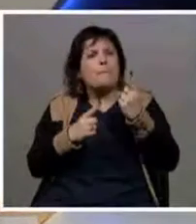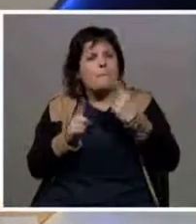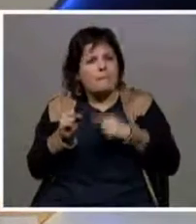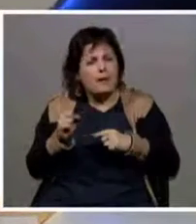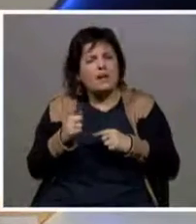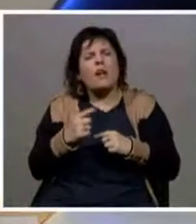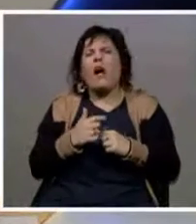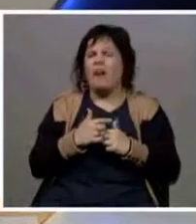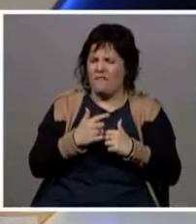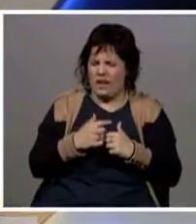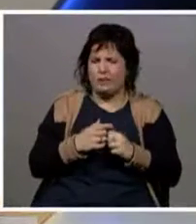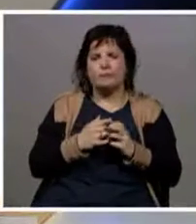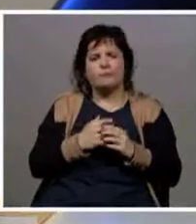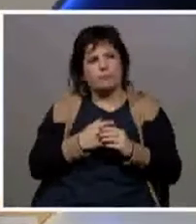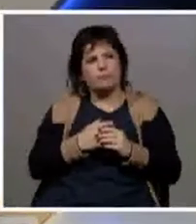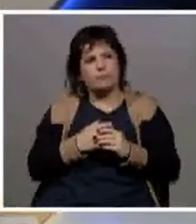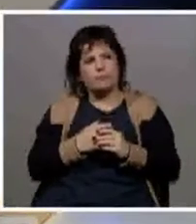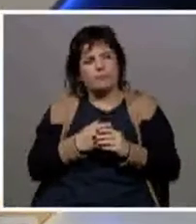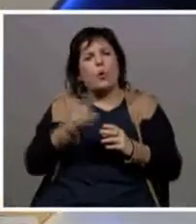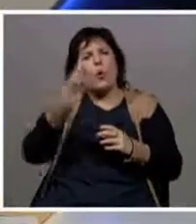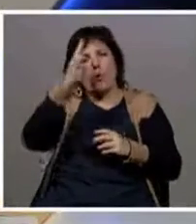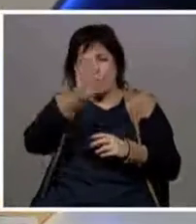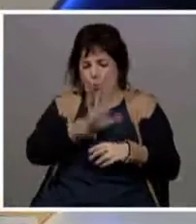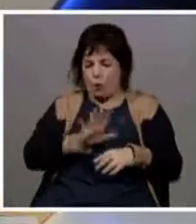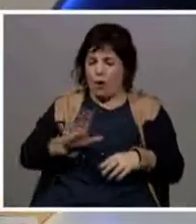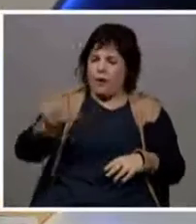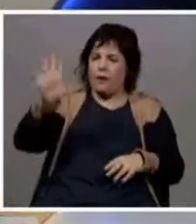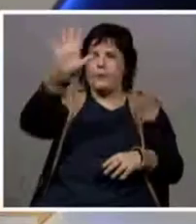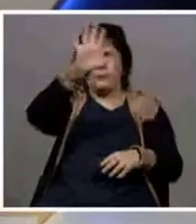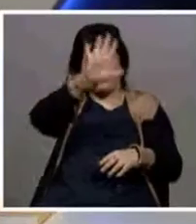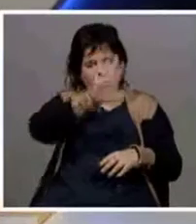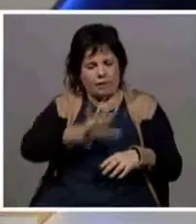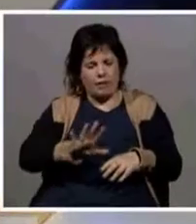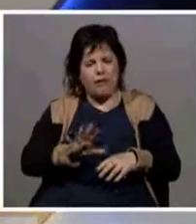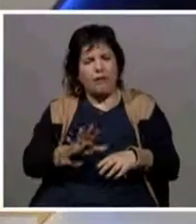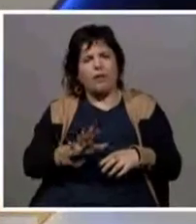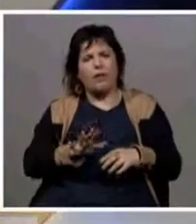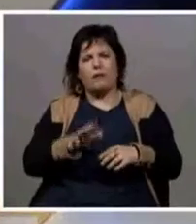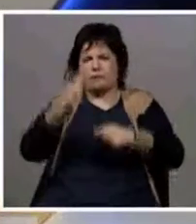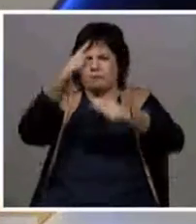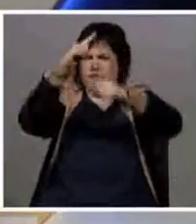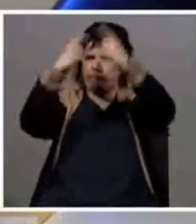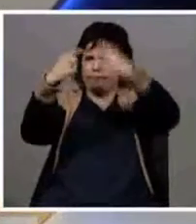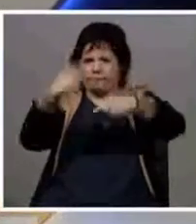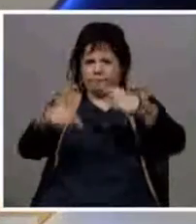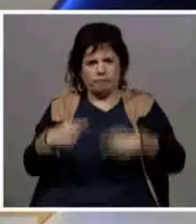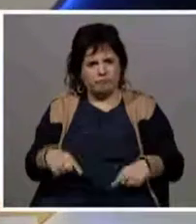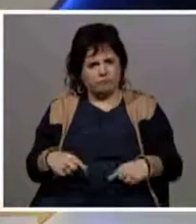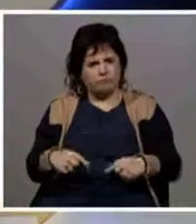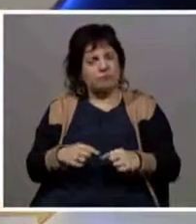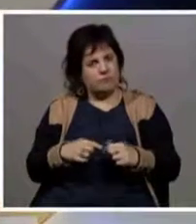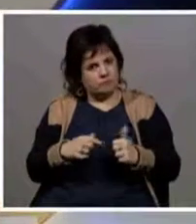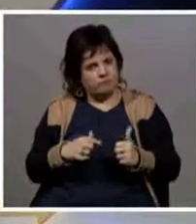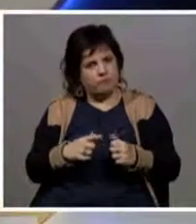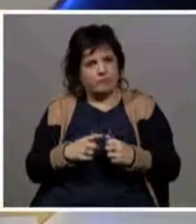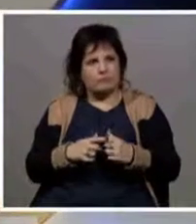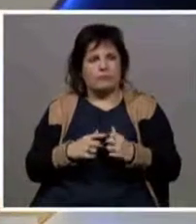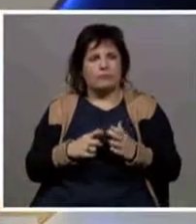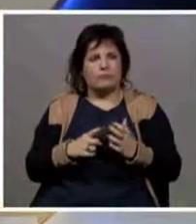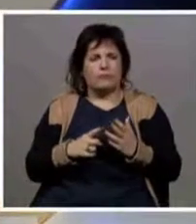miramos en el mapa el uruguay tiene diversidad eso heterogeneidad es muy importantes